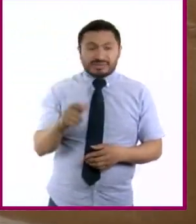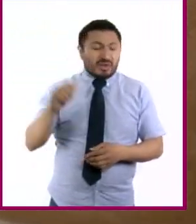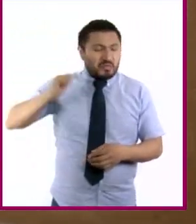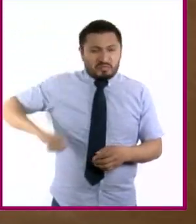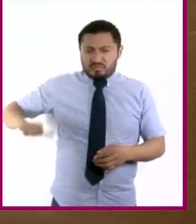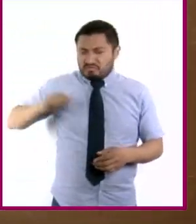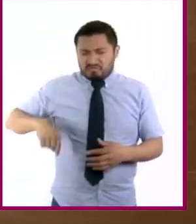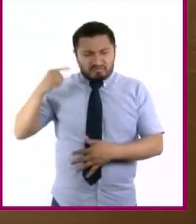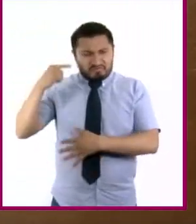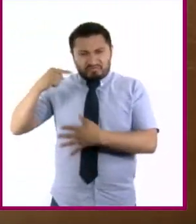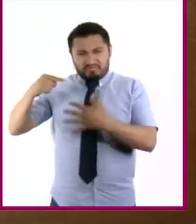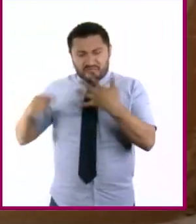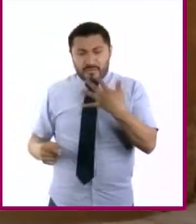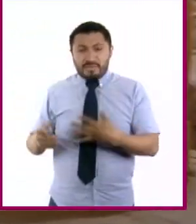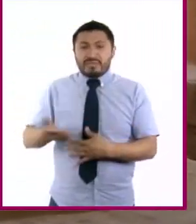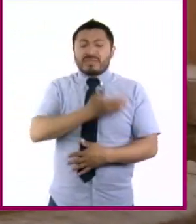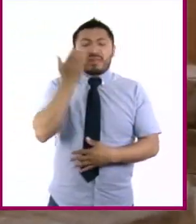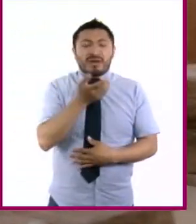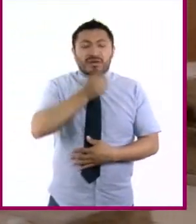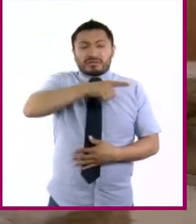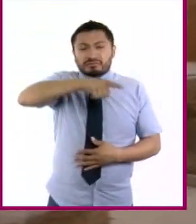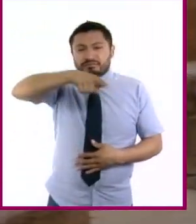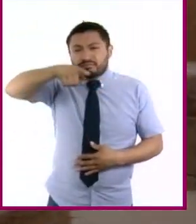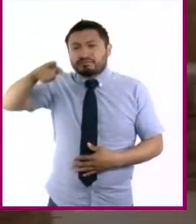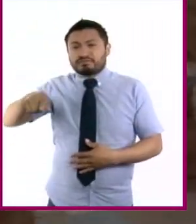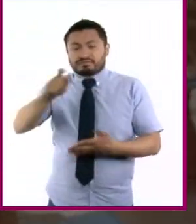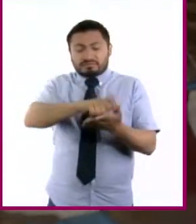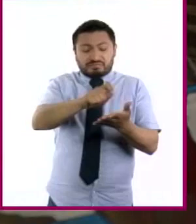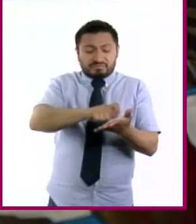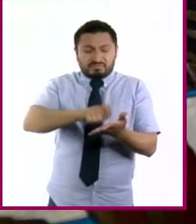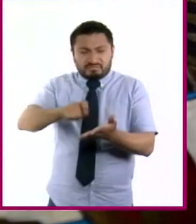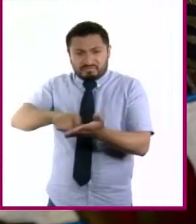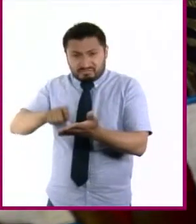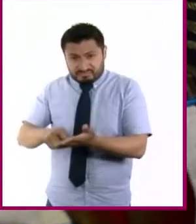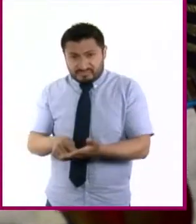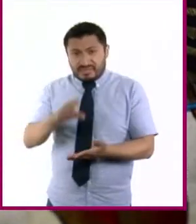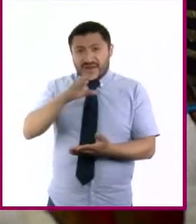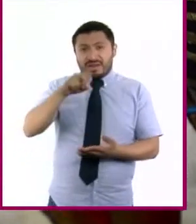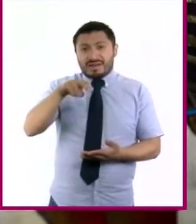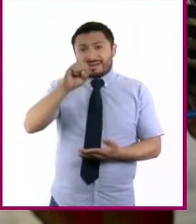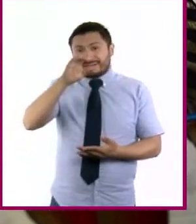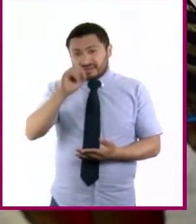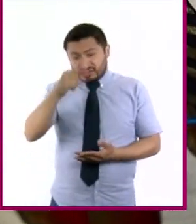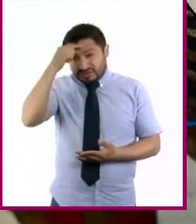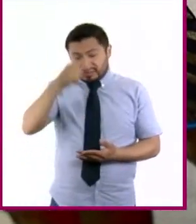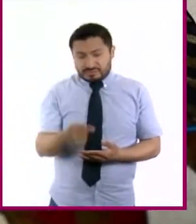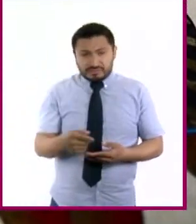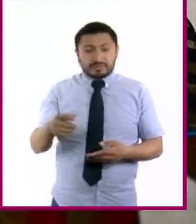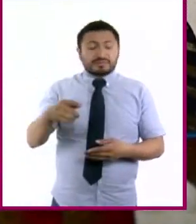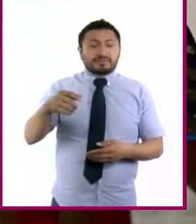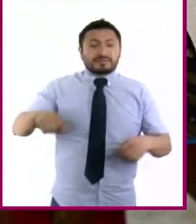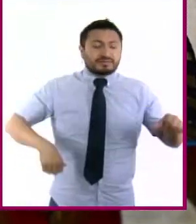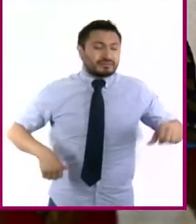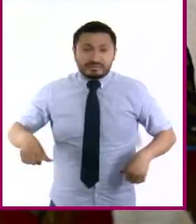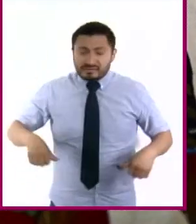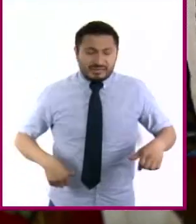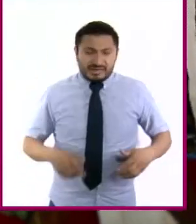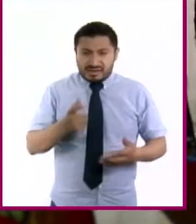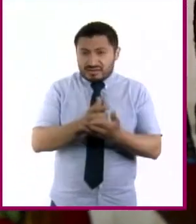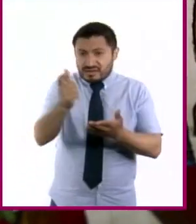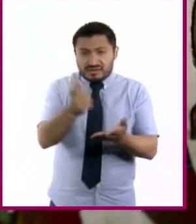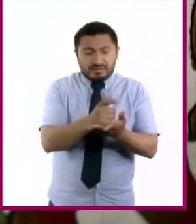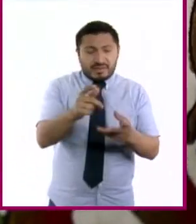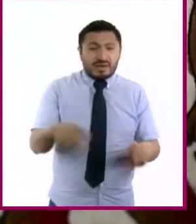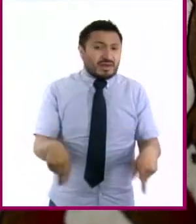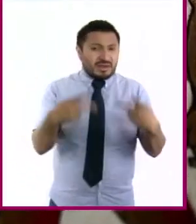realizar registros y recuentos de la población, así como censos para gestionar las labores tributarias,